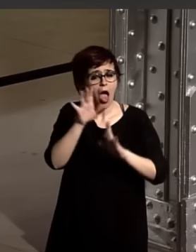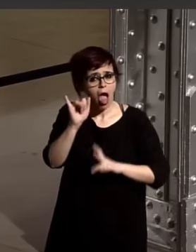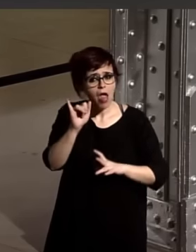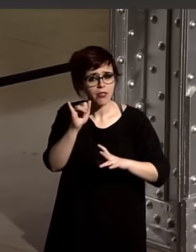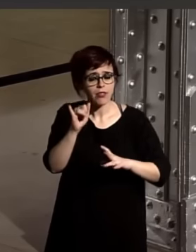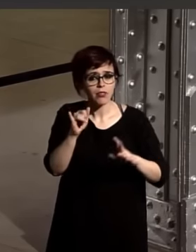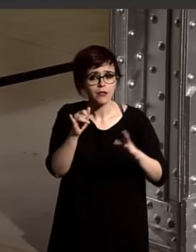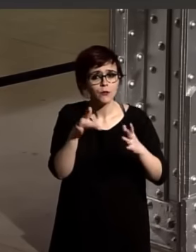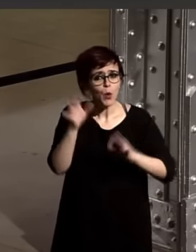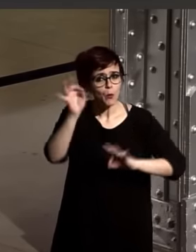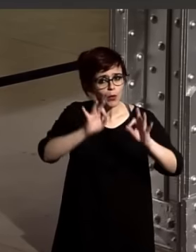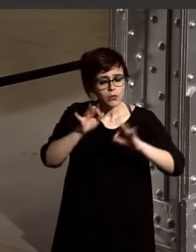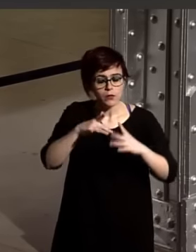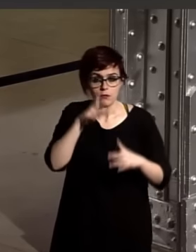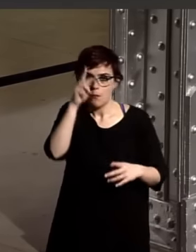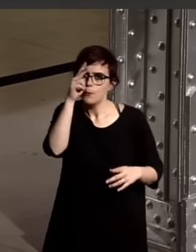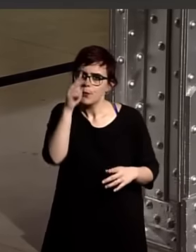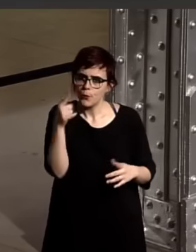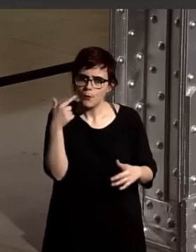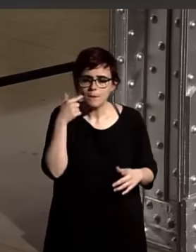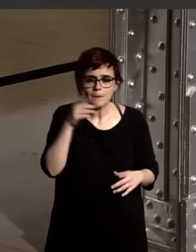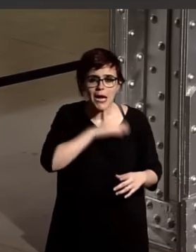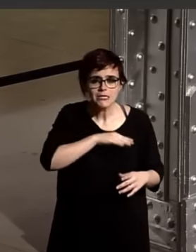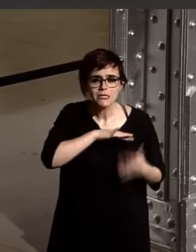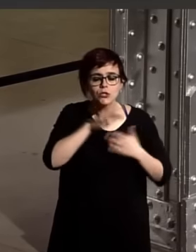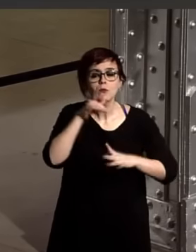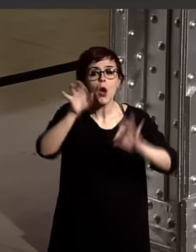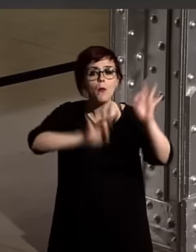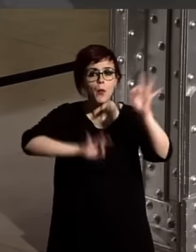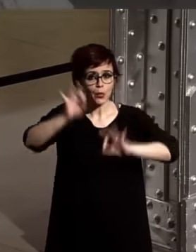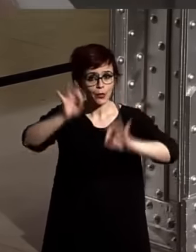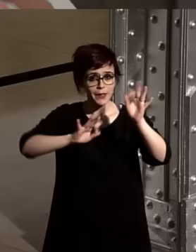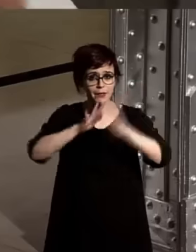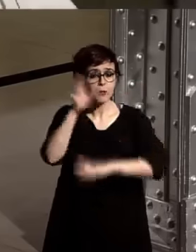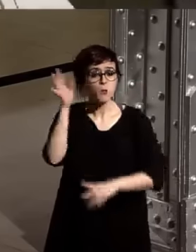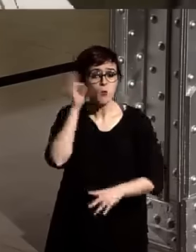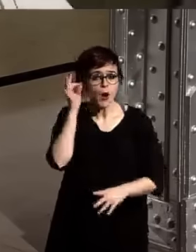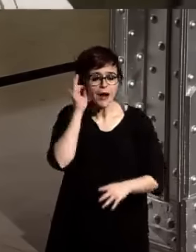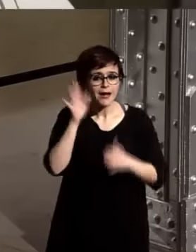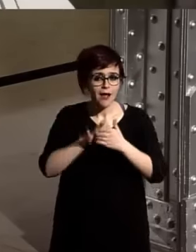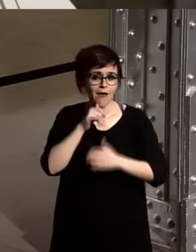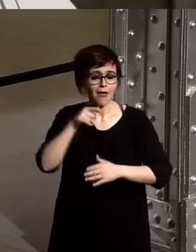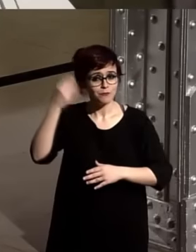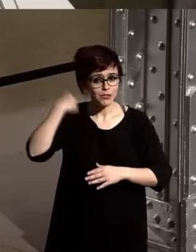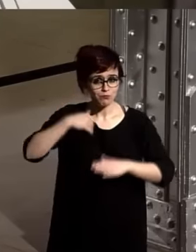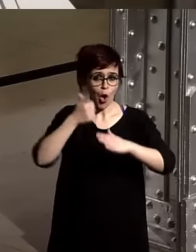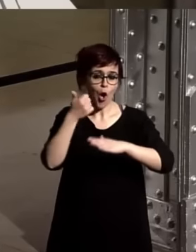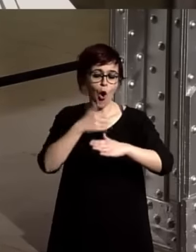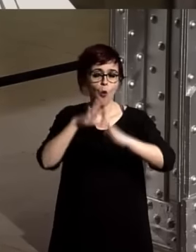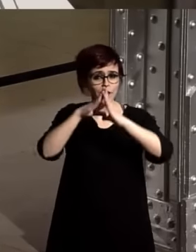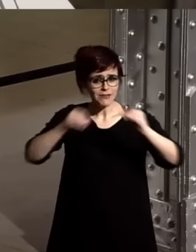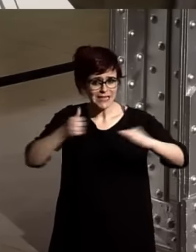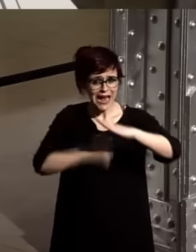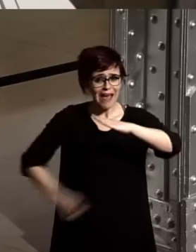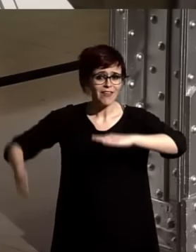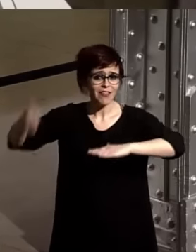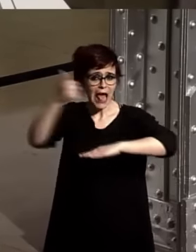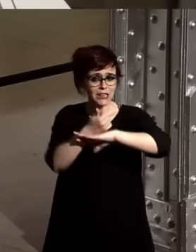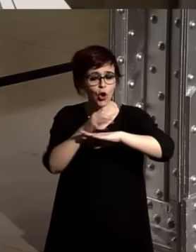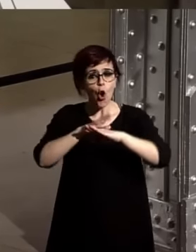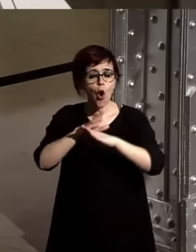correlaciones bastante interesantes y preocupantes no cuando se mira el porcentaje de mujeres catedráticas o mujeres en los puestos más altos en la carrera